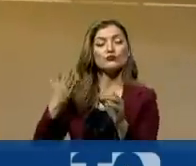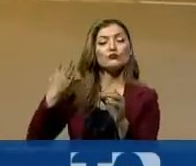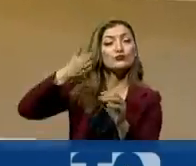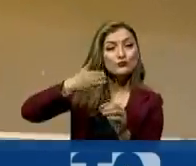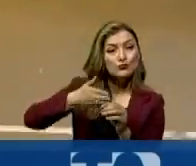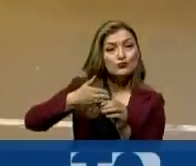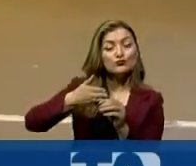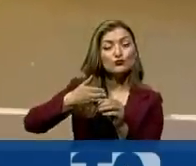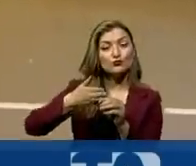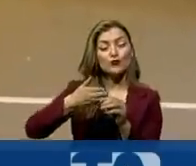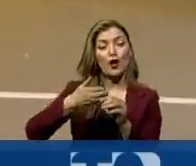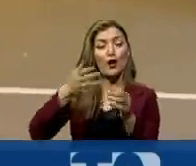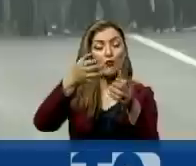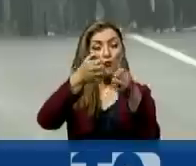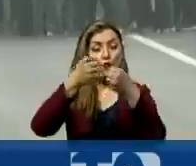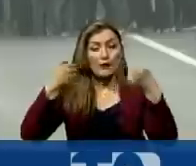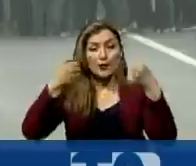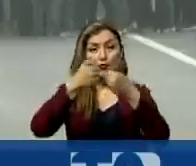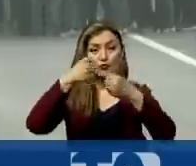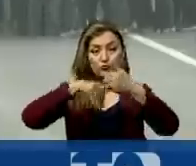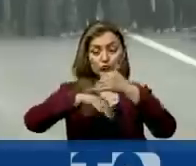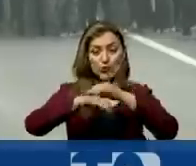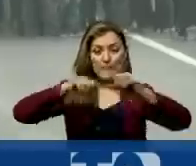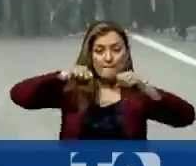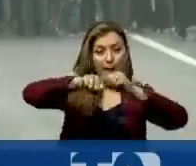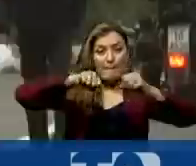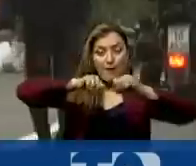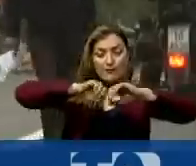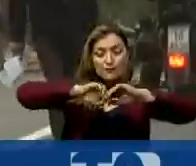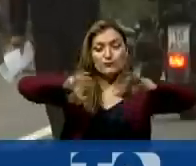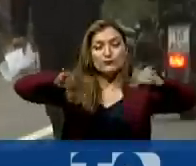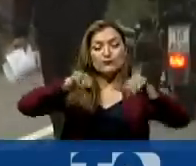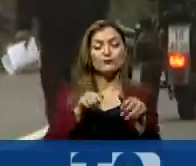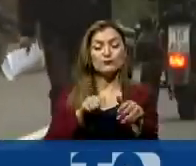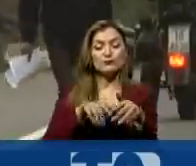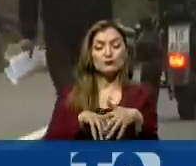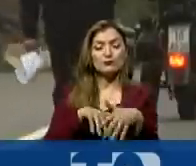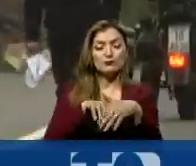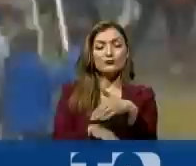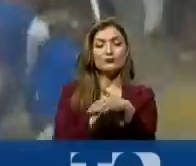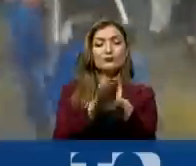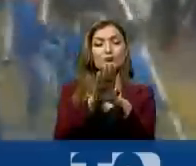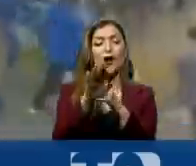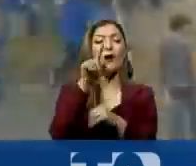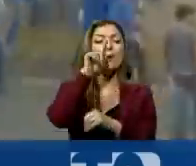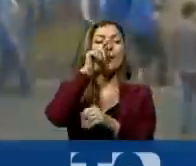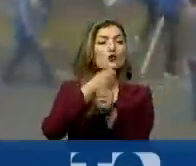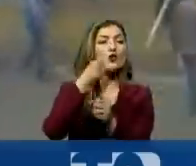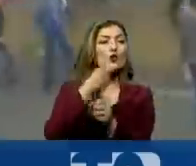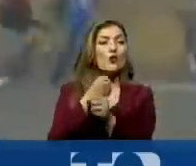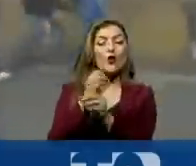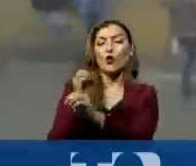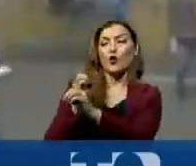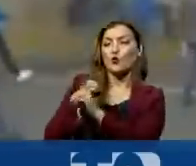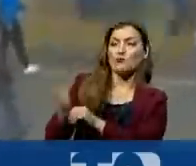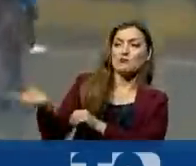las puertas los ingresos a propiedades privadas obligando a los trabajadores a que salgan a